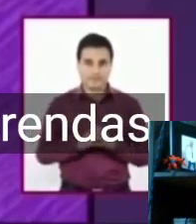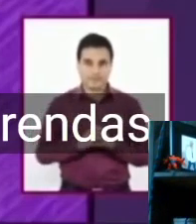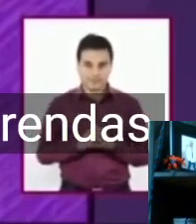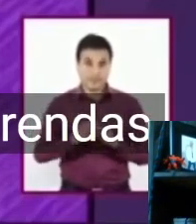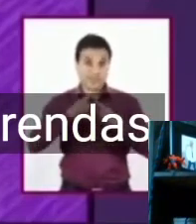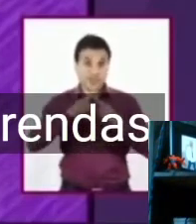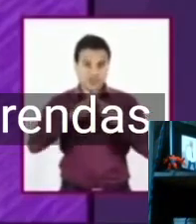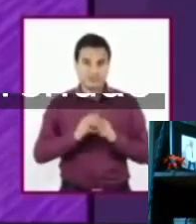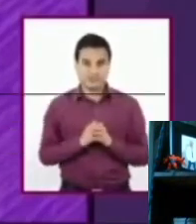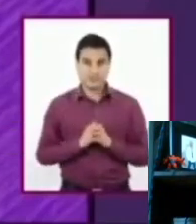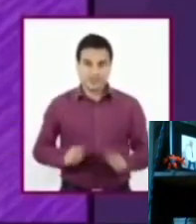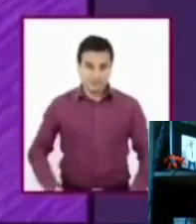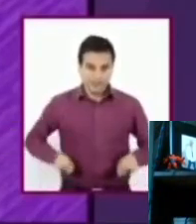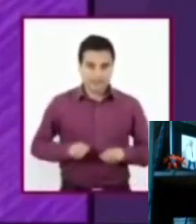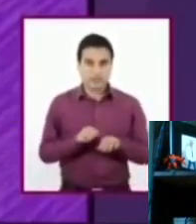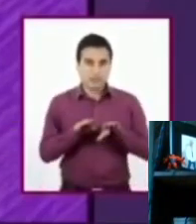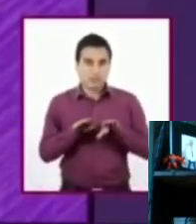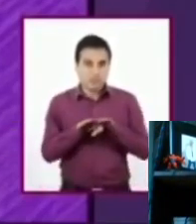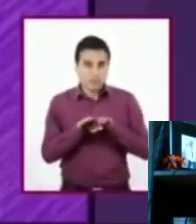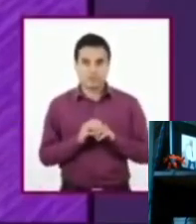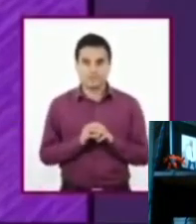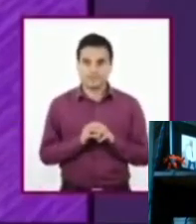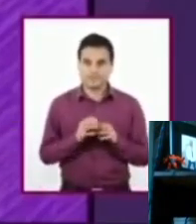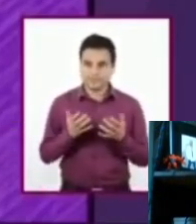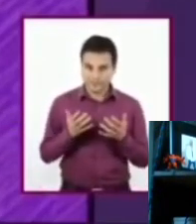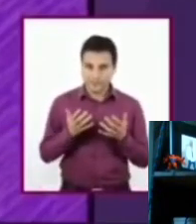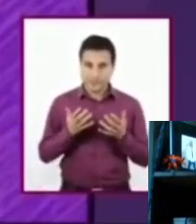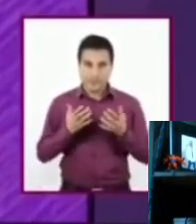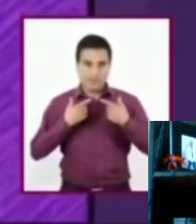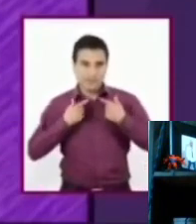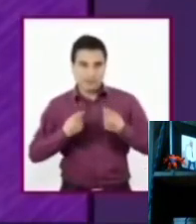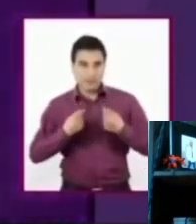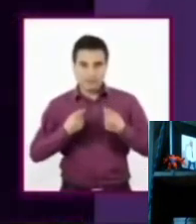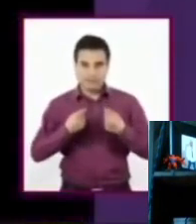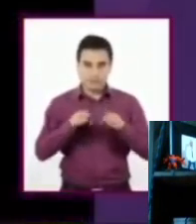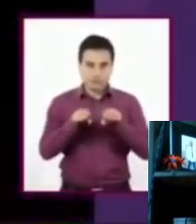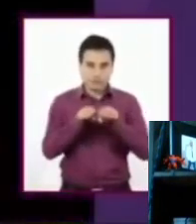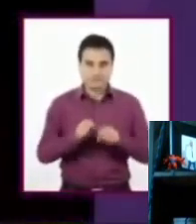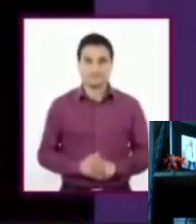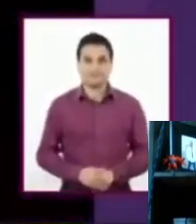cuts boots blaus escrito a news